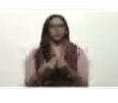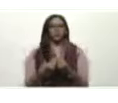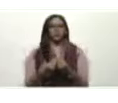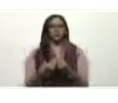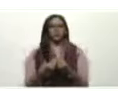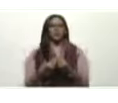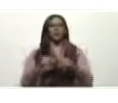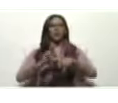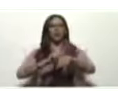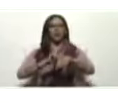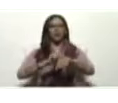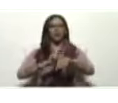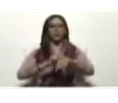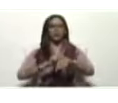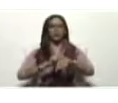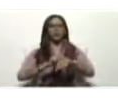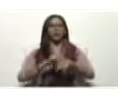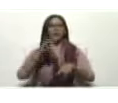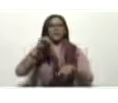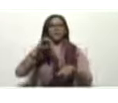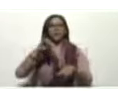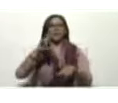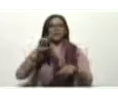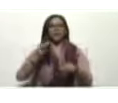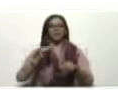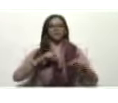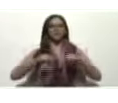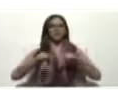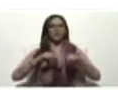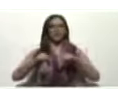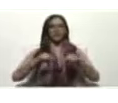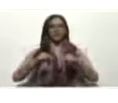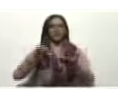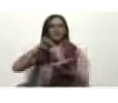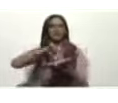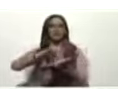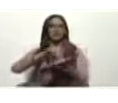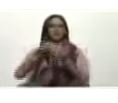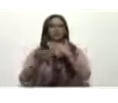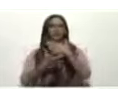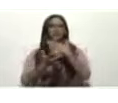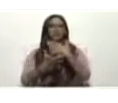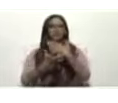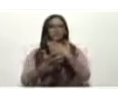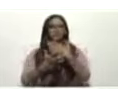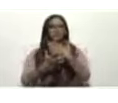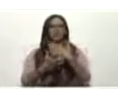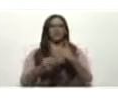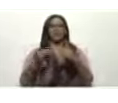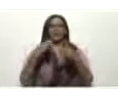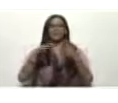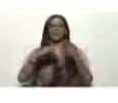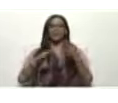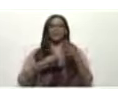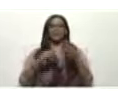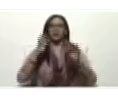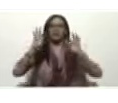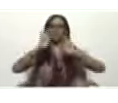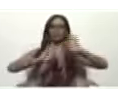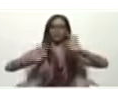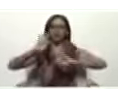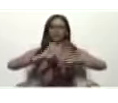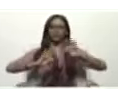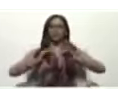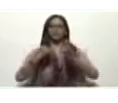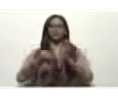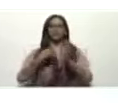acompañado por la doctora Miriam Suárez, directora del Centro de Tecnología de Materiales de la Fundación Instituto de Ingeniería, la